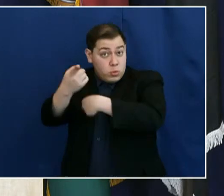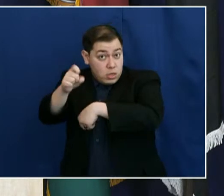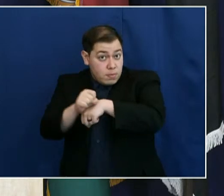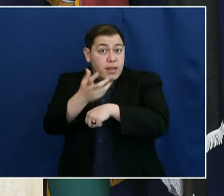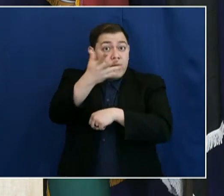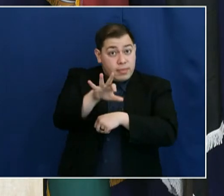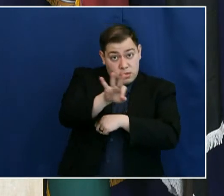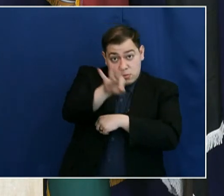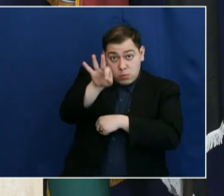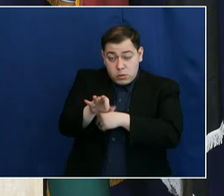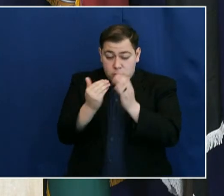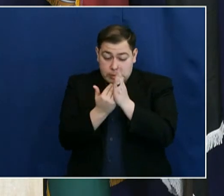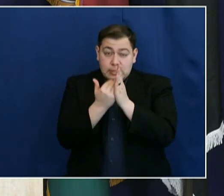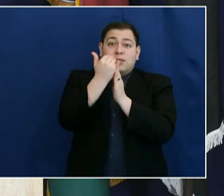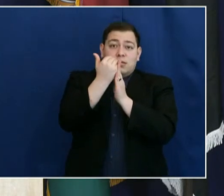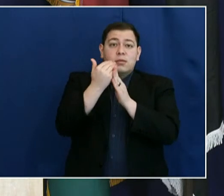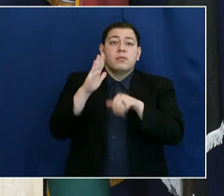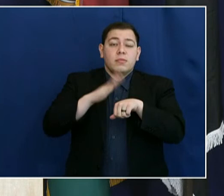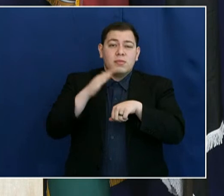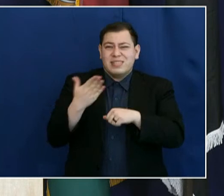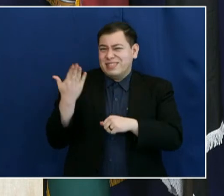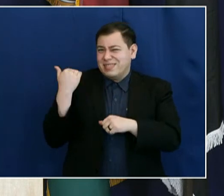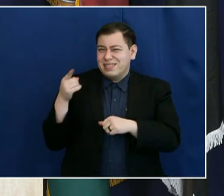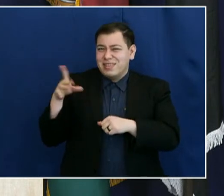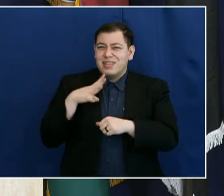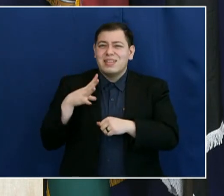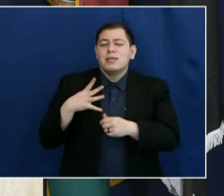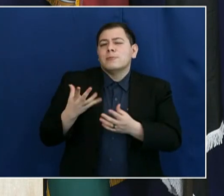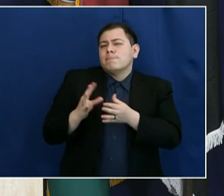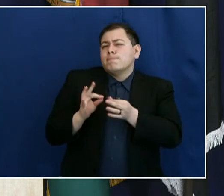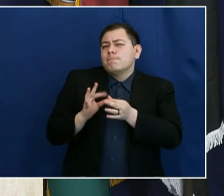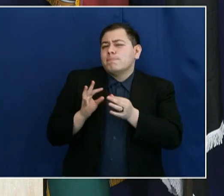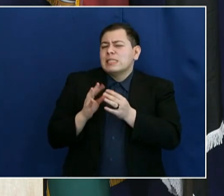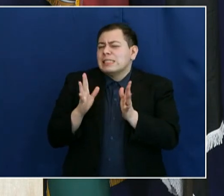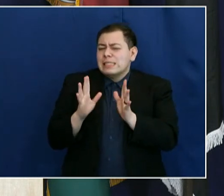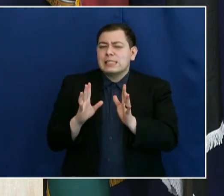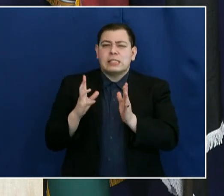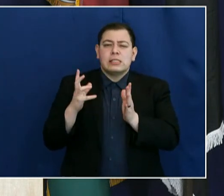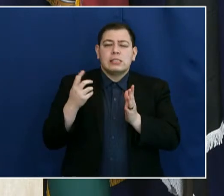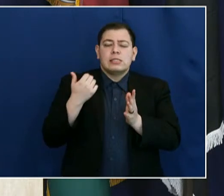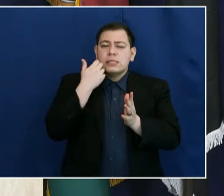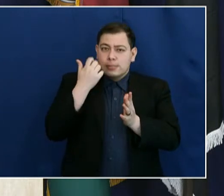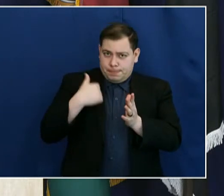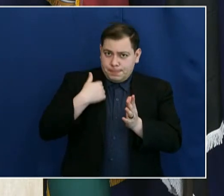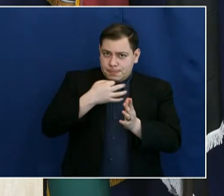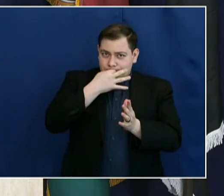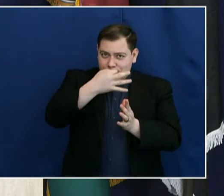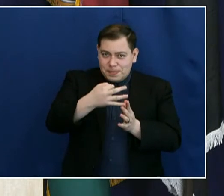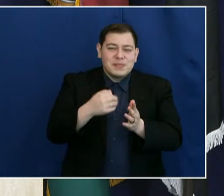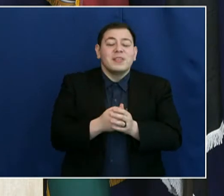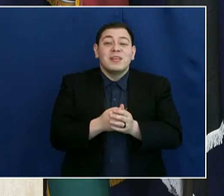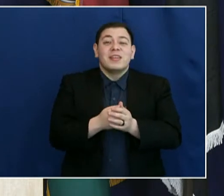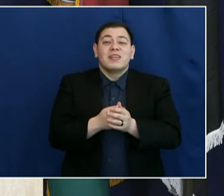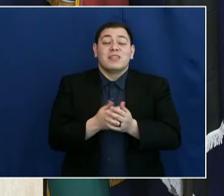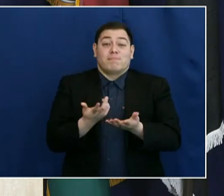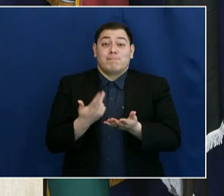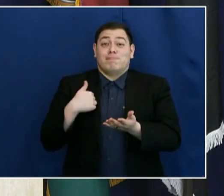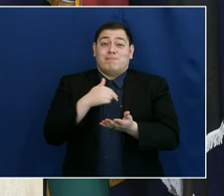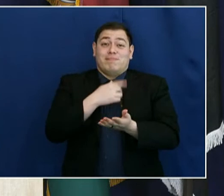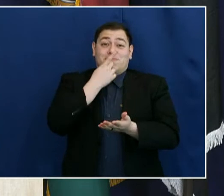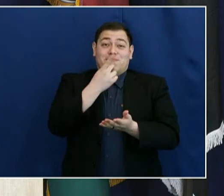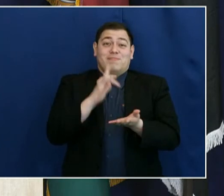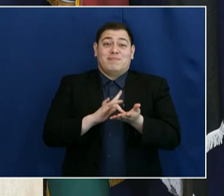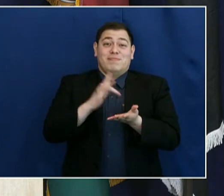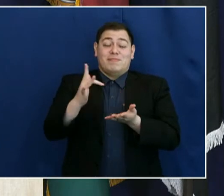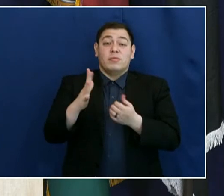mencionó el chair, brevemente quiero tomar la oportunidad de dar las gracias y comentar que